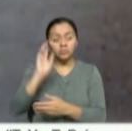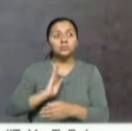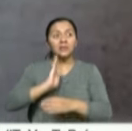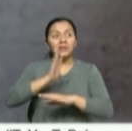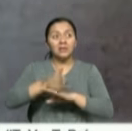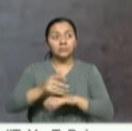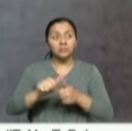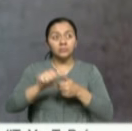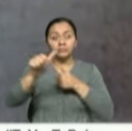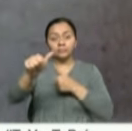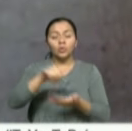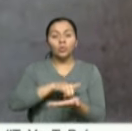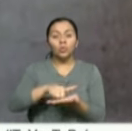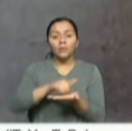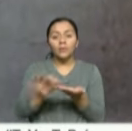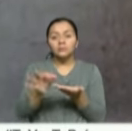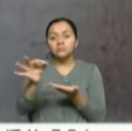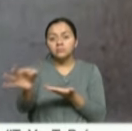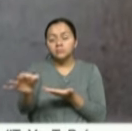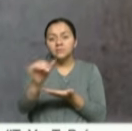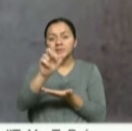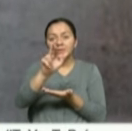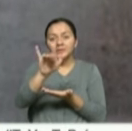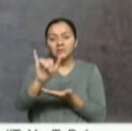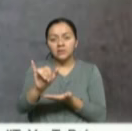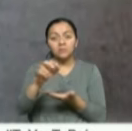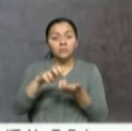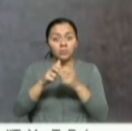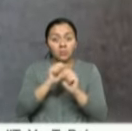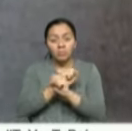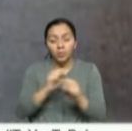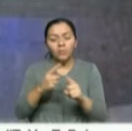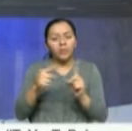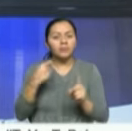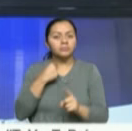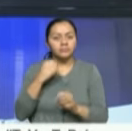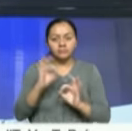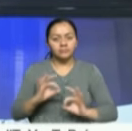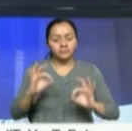estallido en el estado de Nueva Jersey, aunque no causó víctimas.